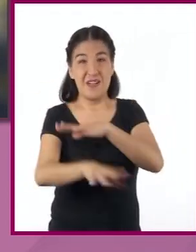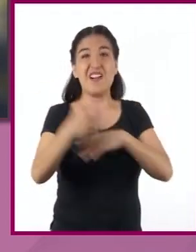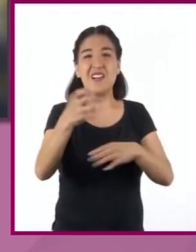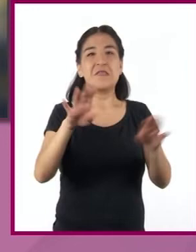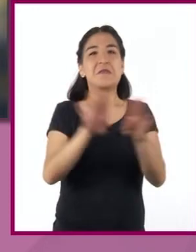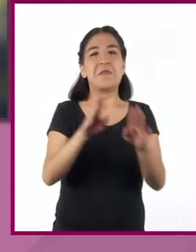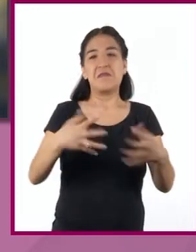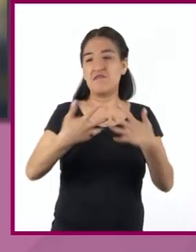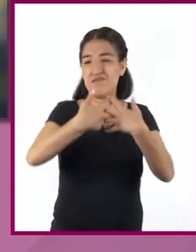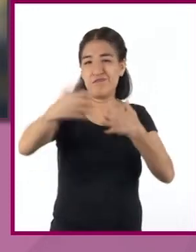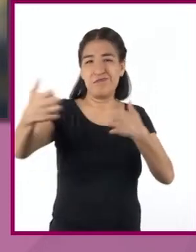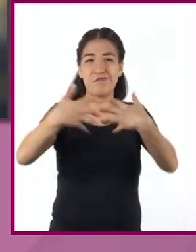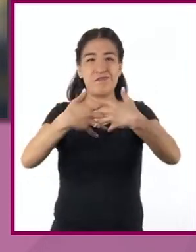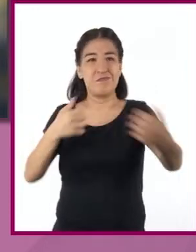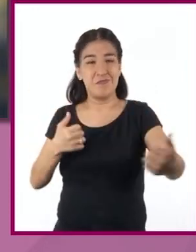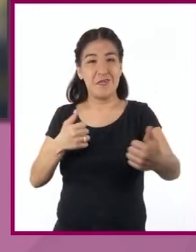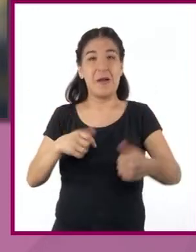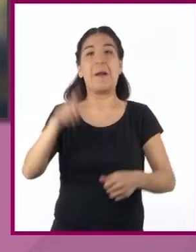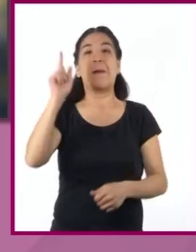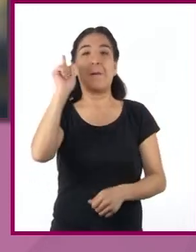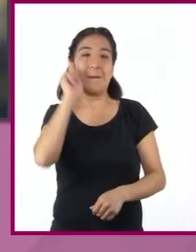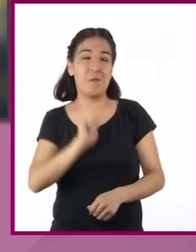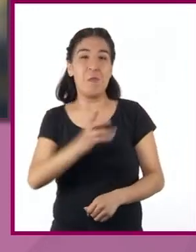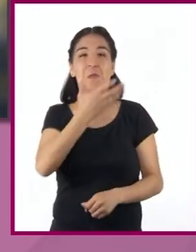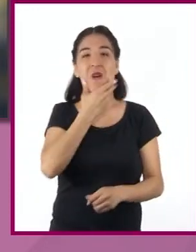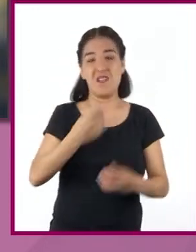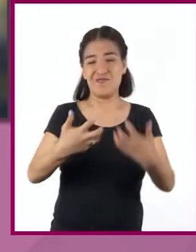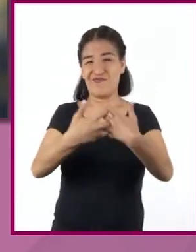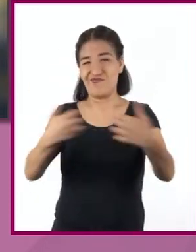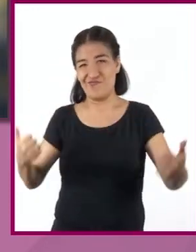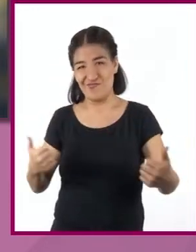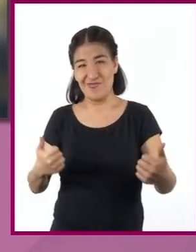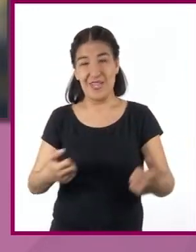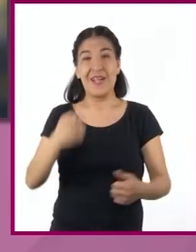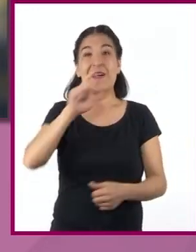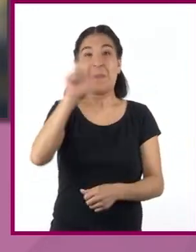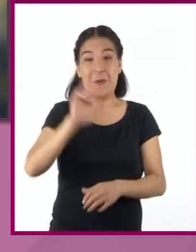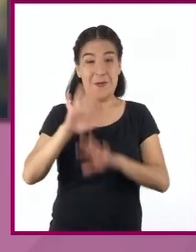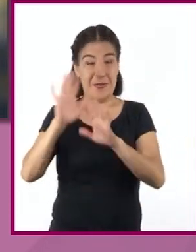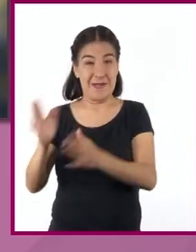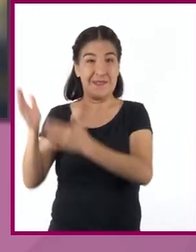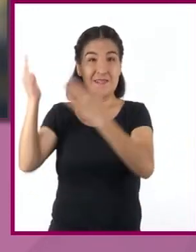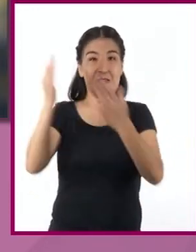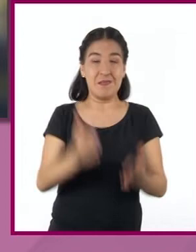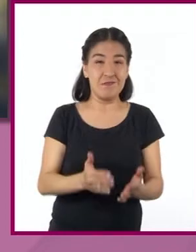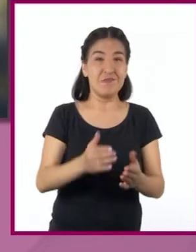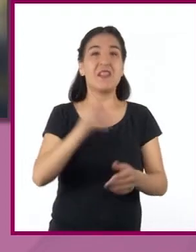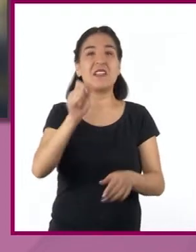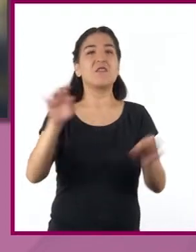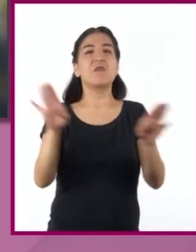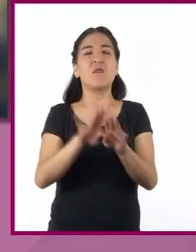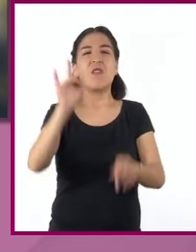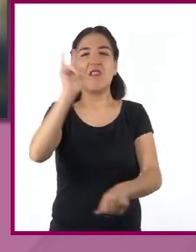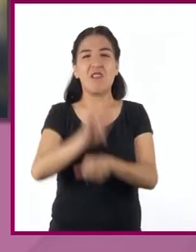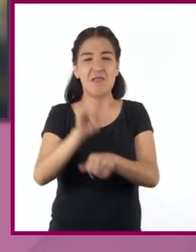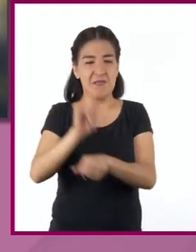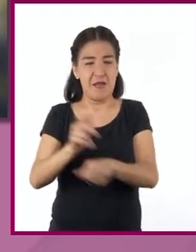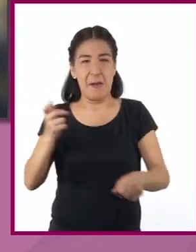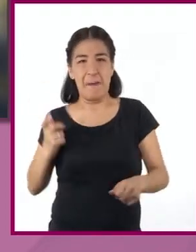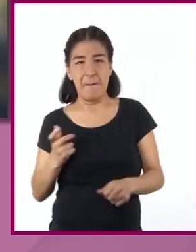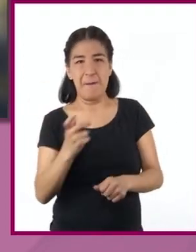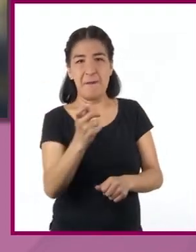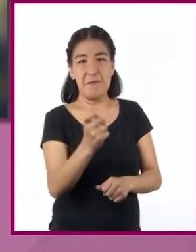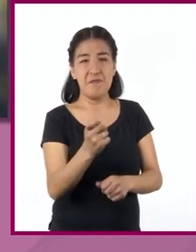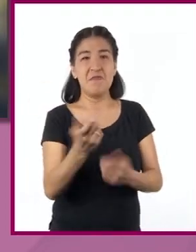estanques diferentes a las hembras y a los machos. Recién llegada, nos fecundaron artificialmente y ya